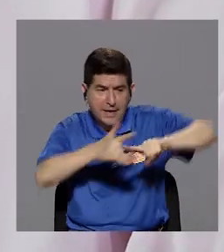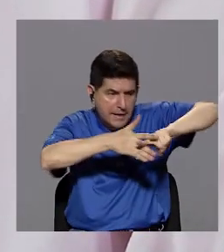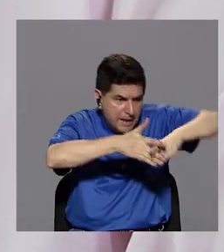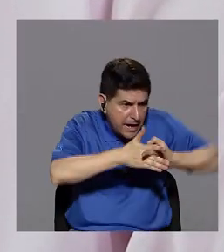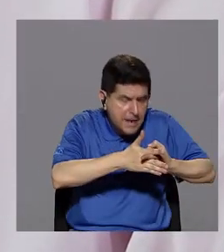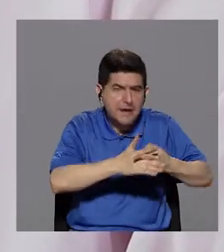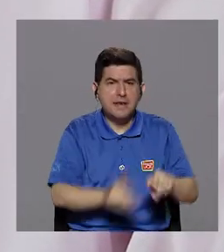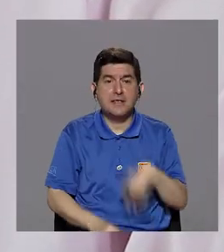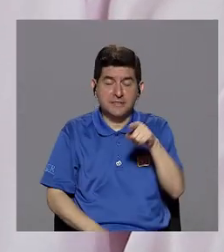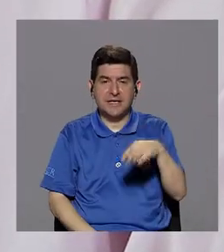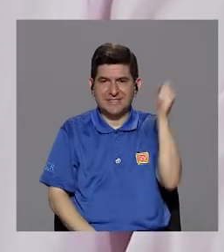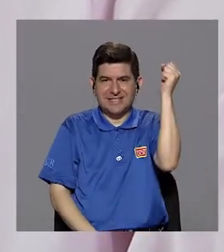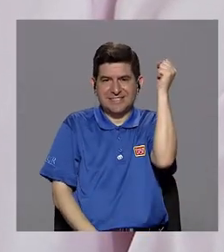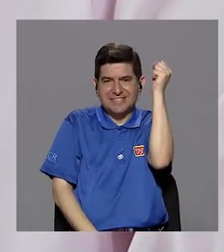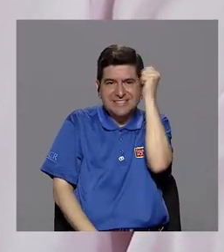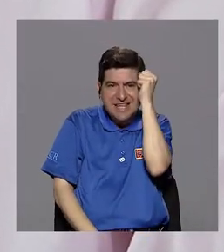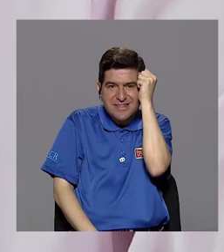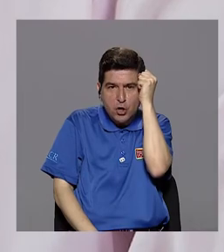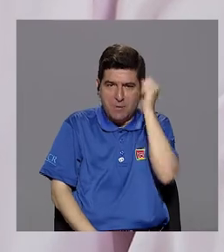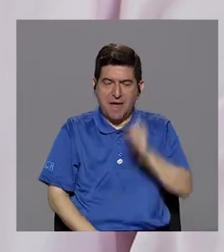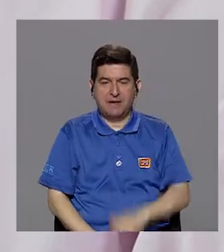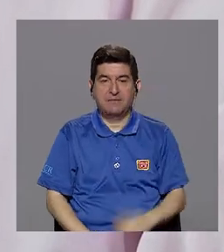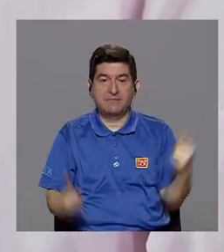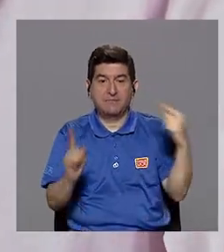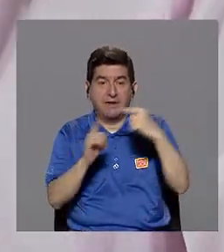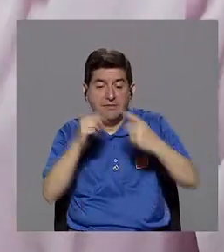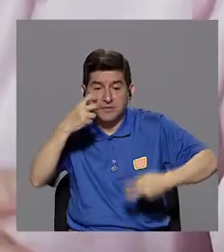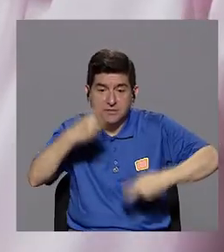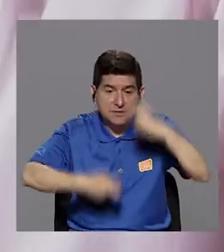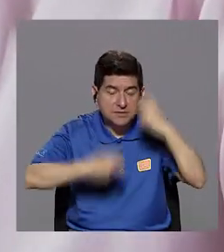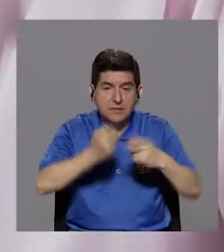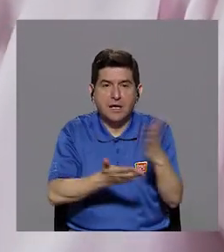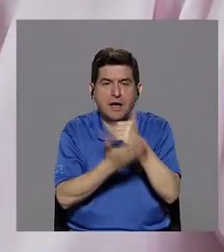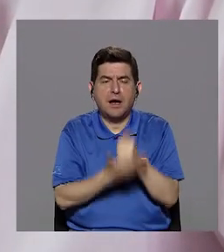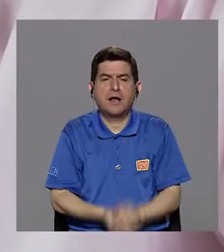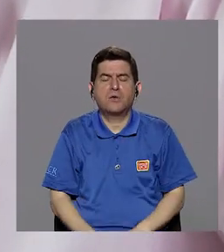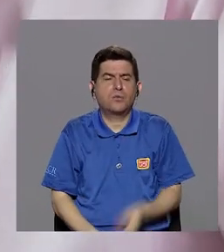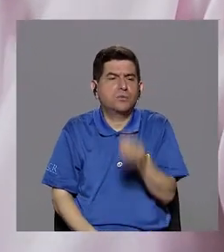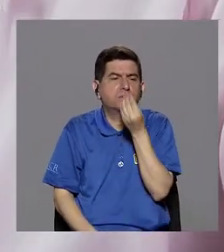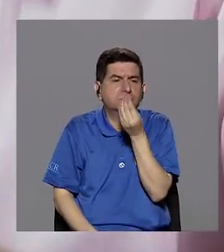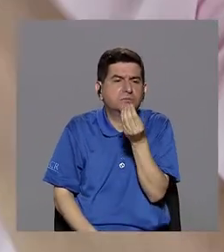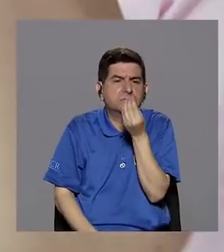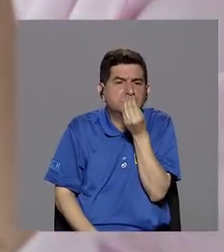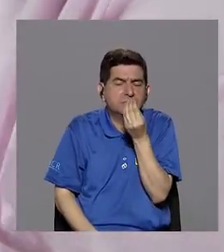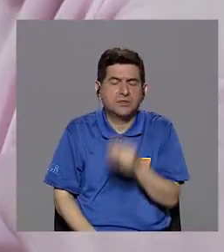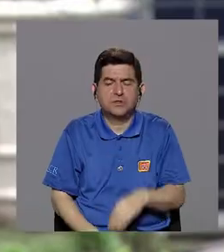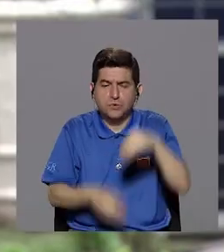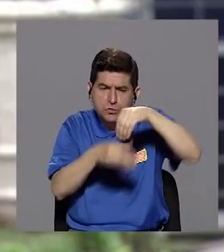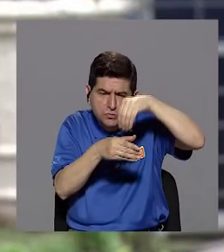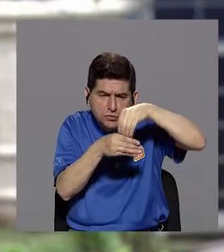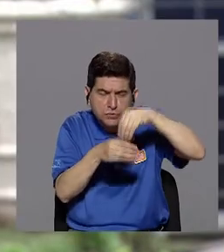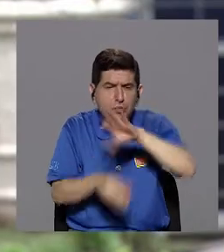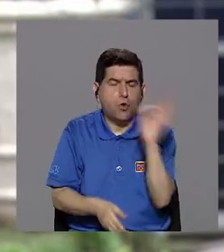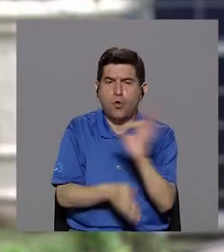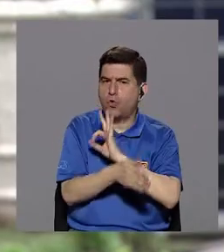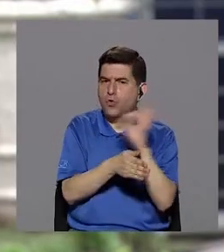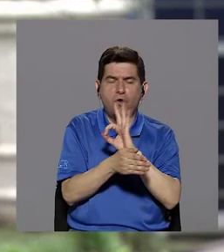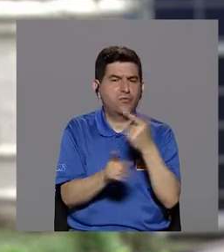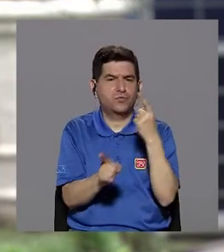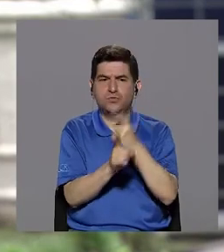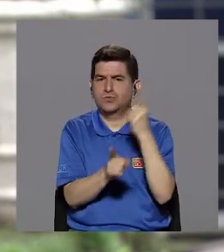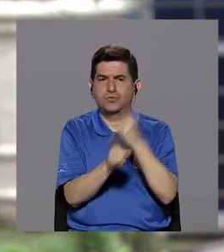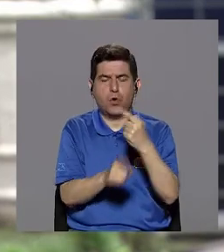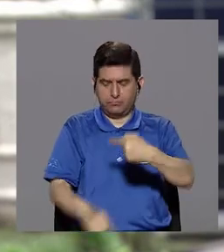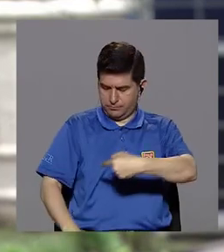el síndrome, ¿verdad? Hasta deficiencias en algunos nutrientes o alguna función inadecuada del